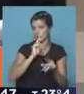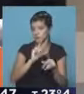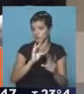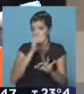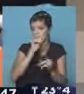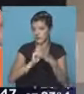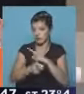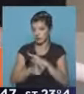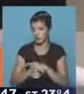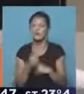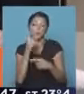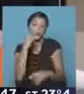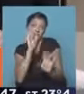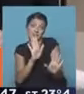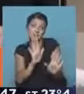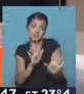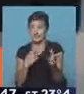negocios